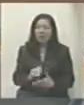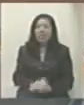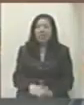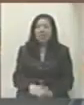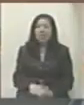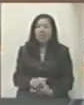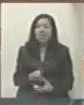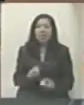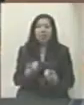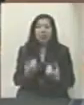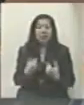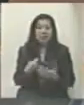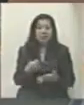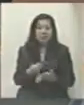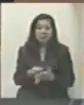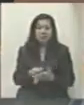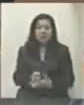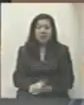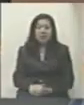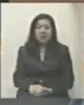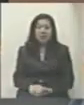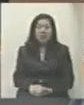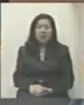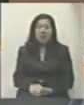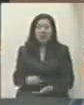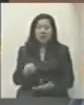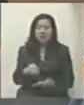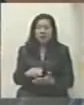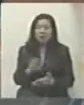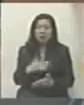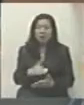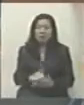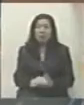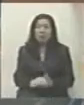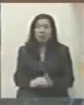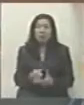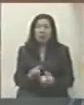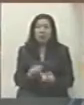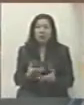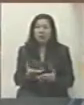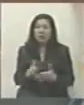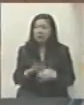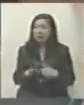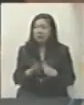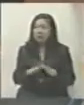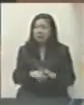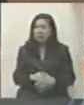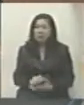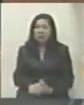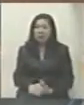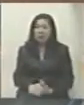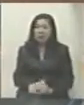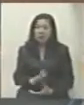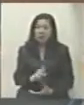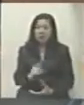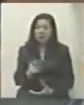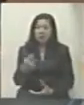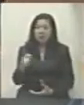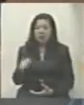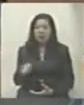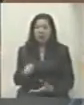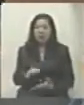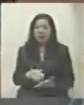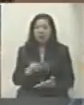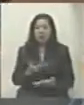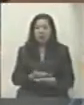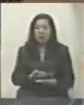Hay tantos que tienen deudas que están con sentencia a su favor. De esos tantos hay una base mínima de unidades impositivas tributarias que se